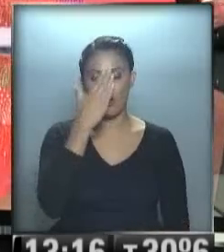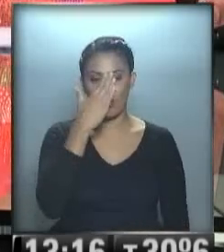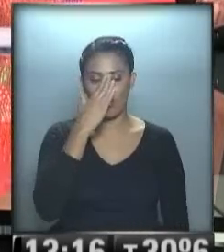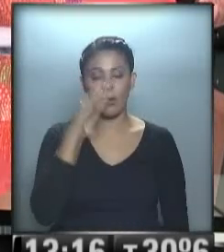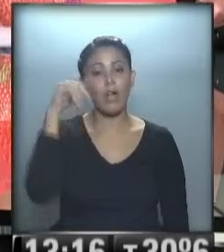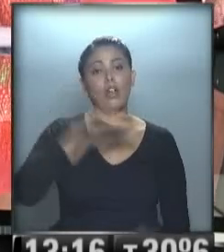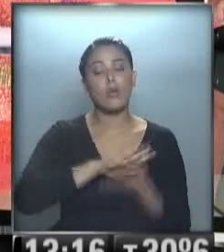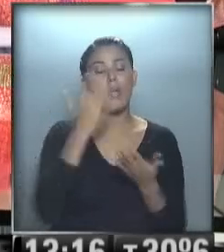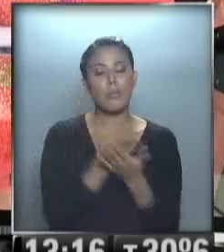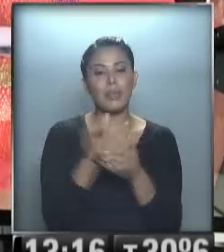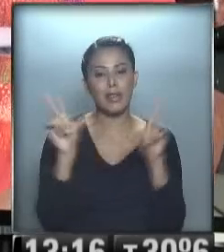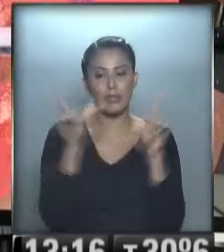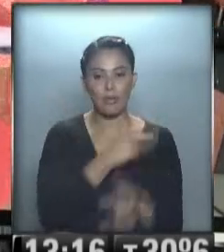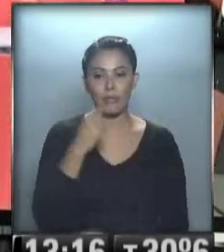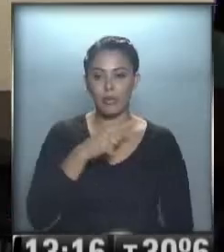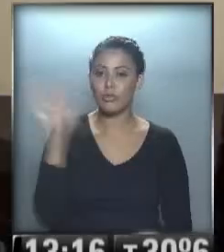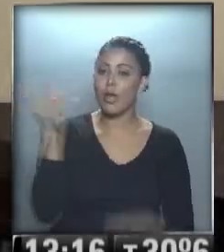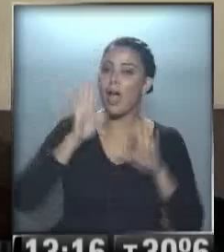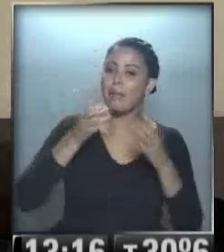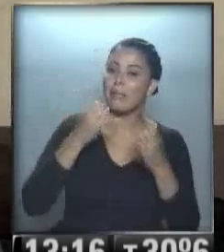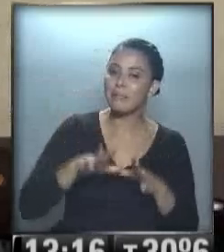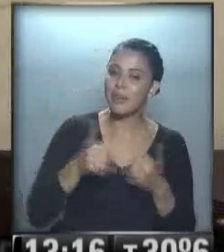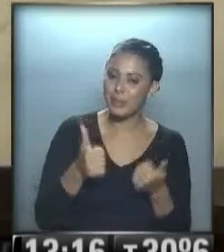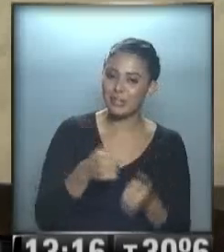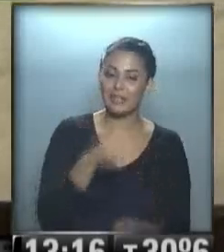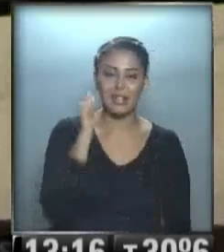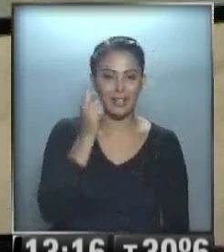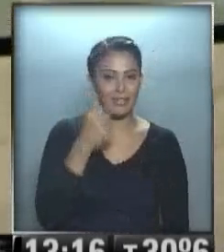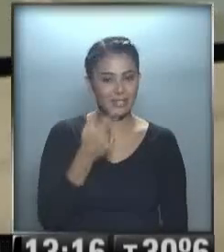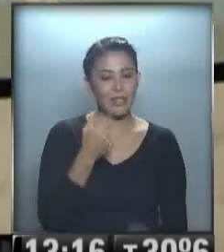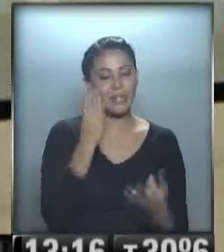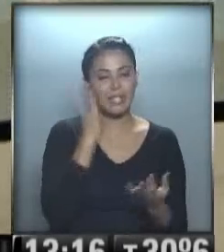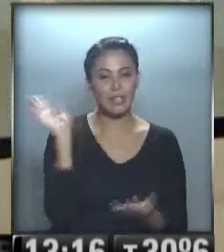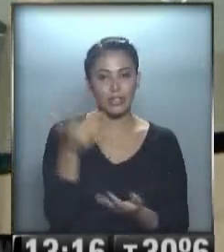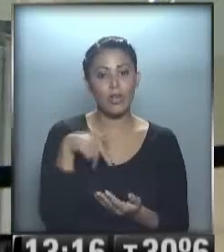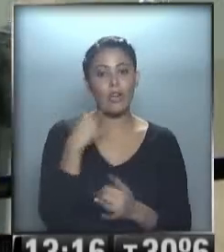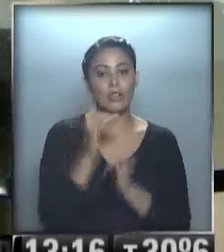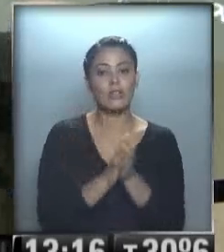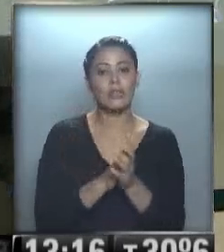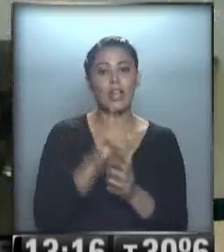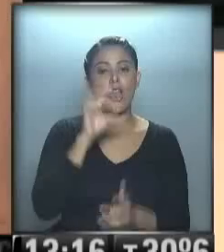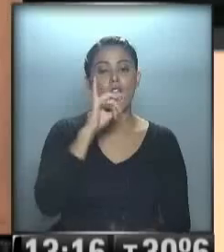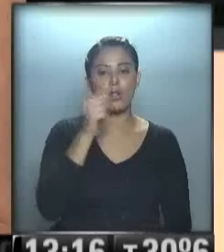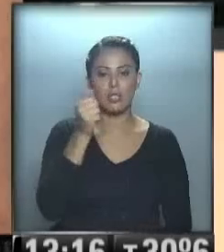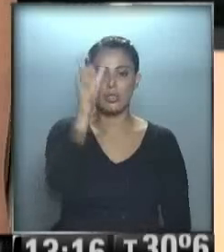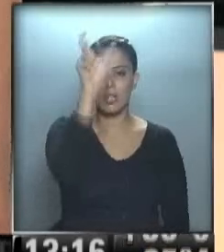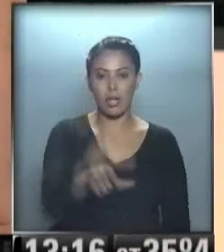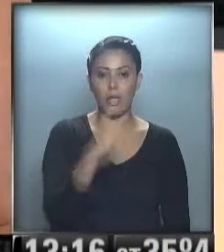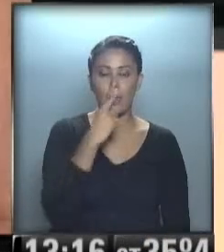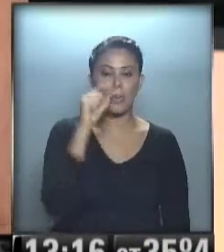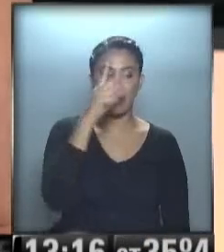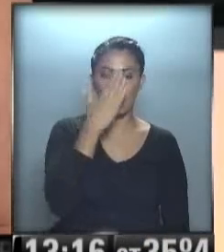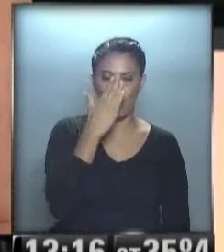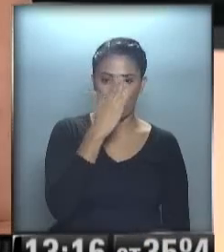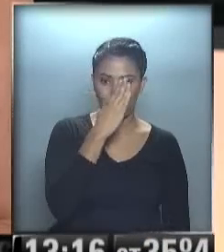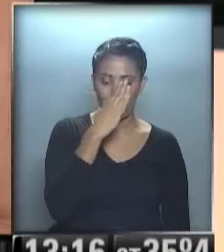ahora una nueva propuesta en la televisión pública gran estreno Gabi Cómo te va Cómo les va muy buenas tardes para todos y vamos a hablar de Santiago losa es un talentoso cordobés